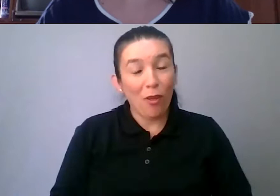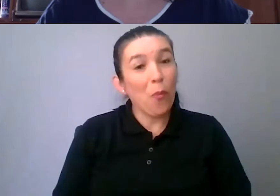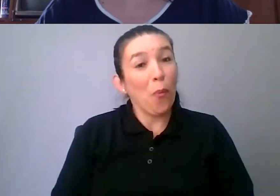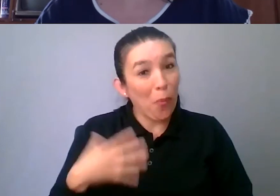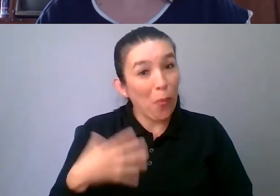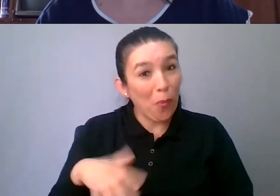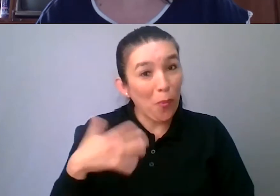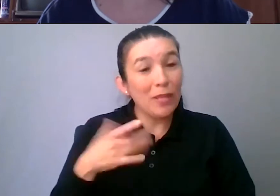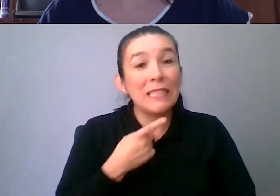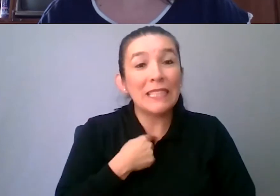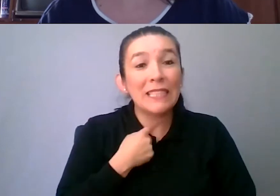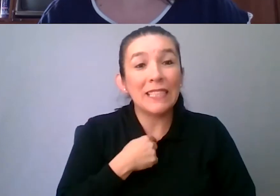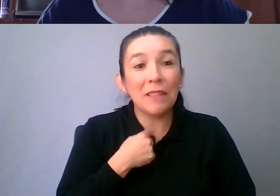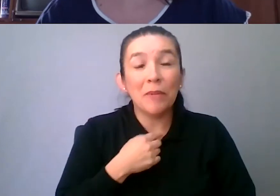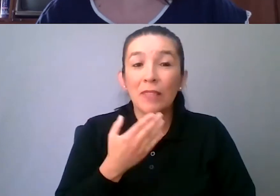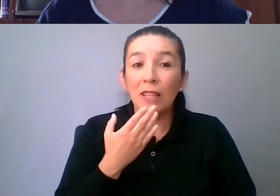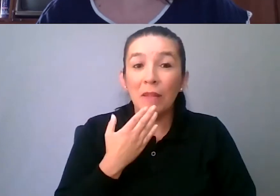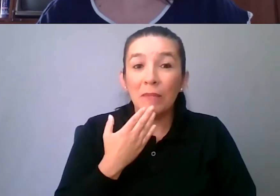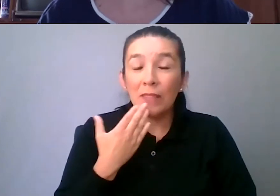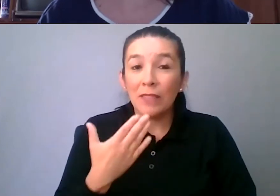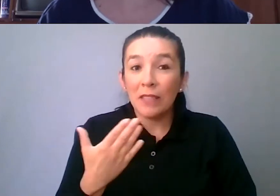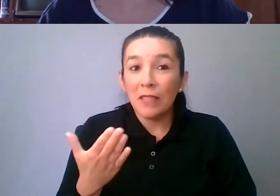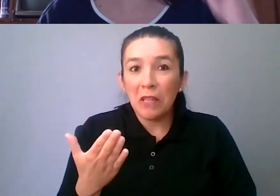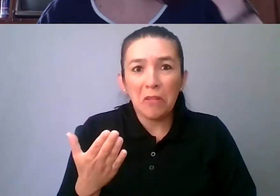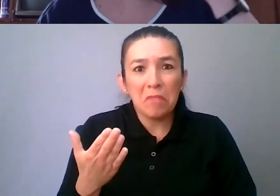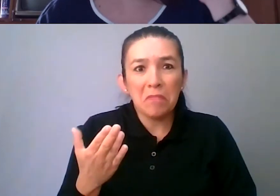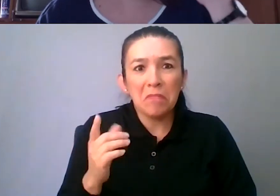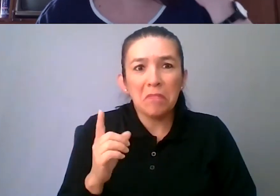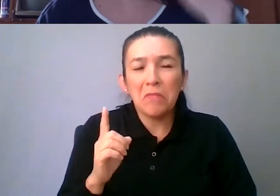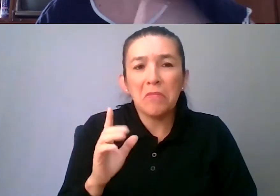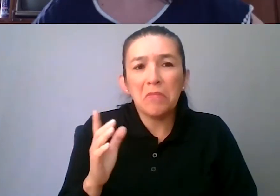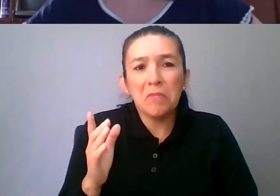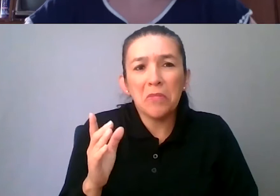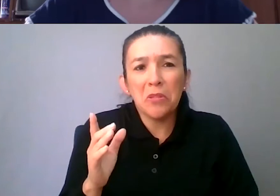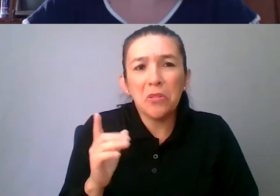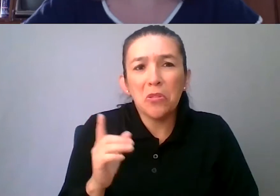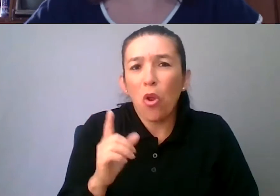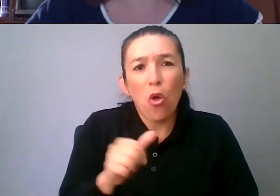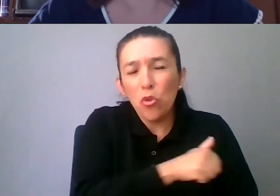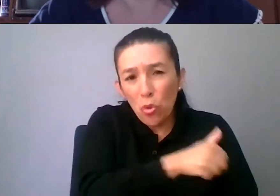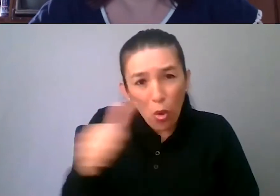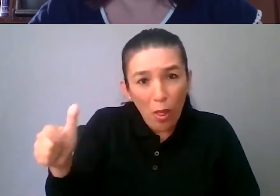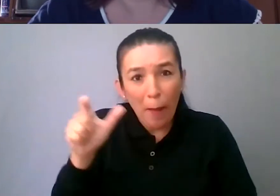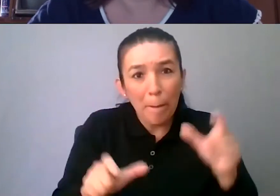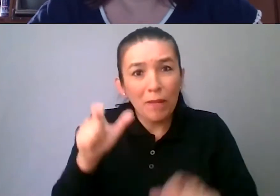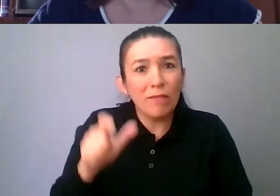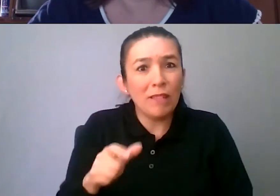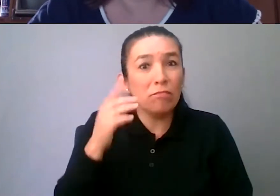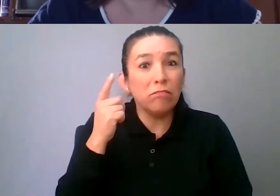muy interesante, porque también es algo que no está relevado. No todas las personas somos